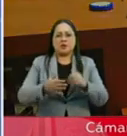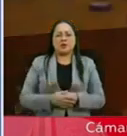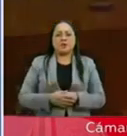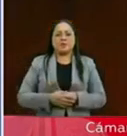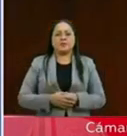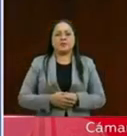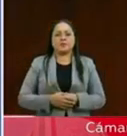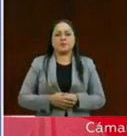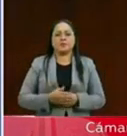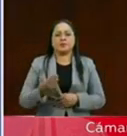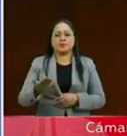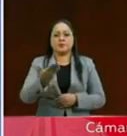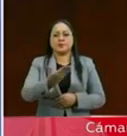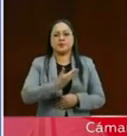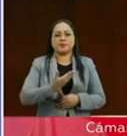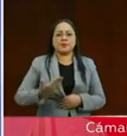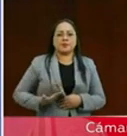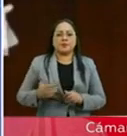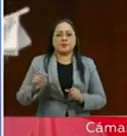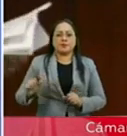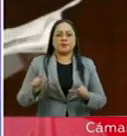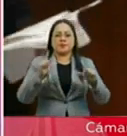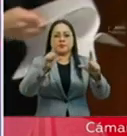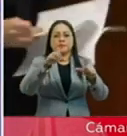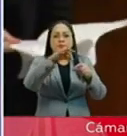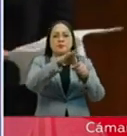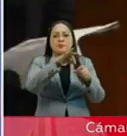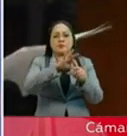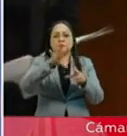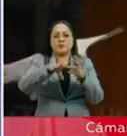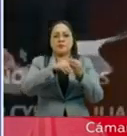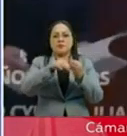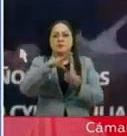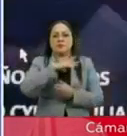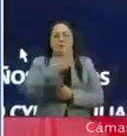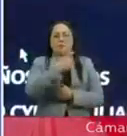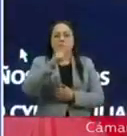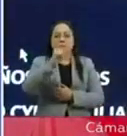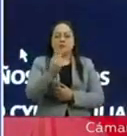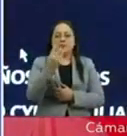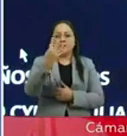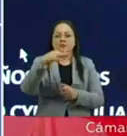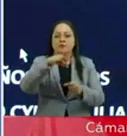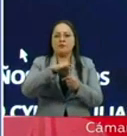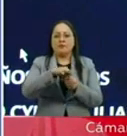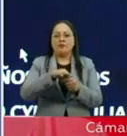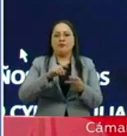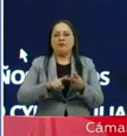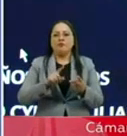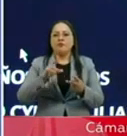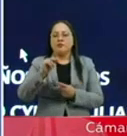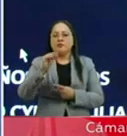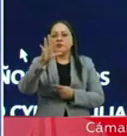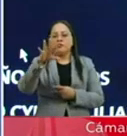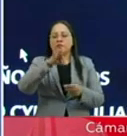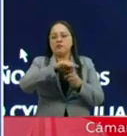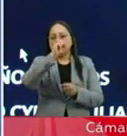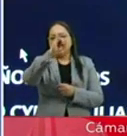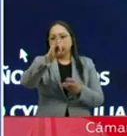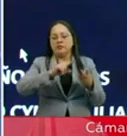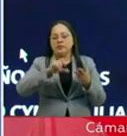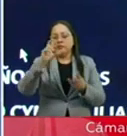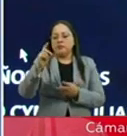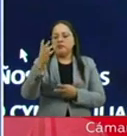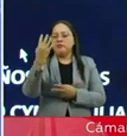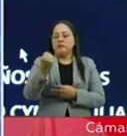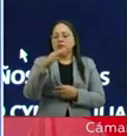conoció de la Ciudad de México y y trabajaron muy de la mano pero me parece que la señora piedra